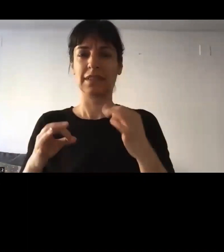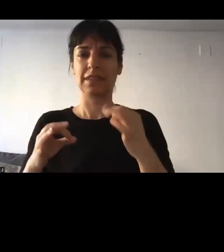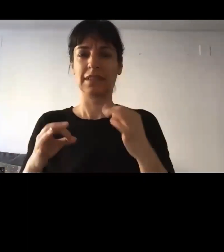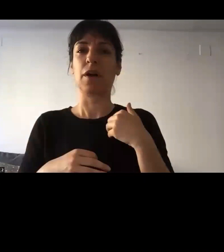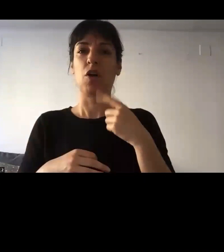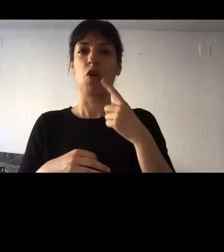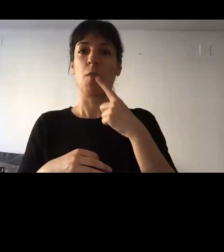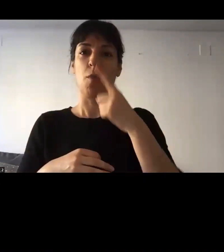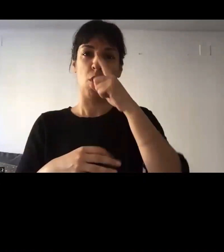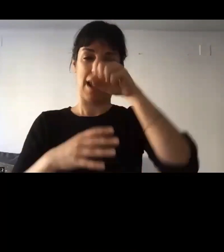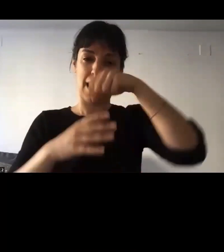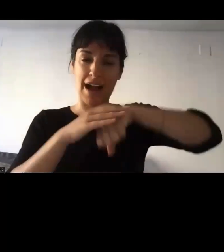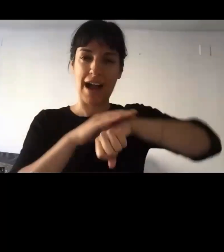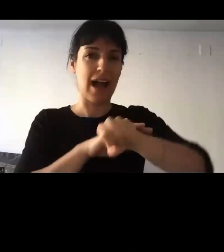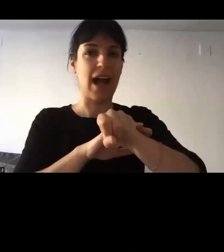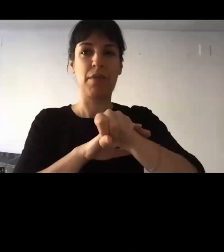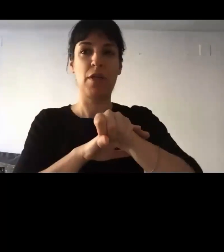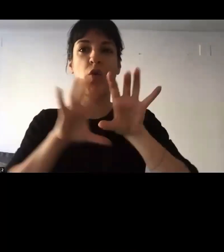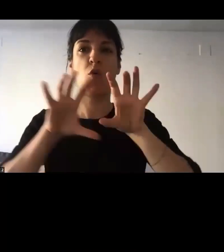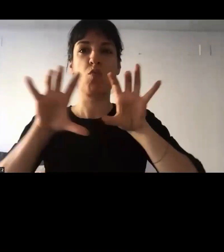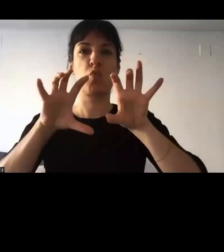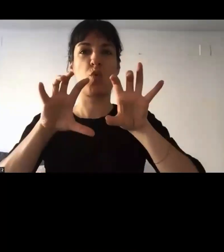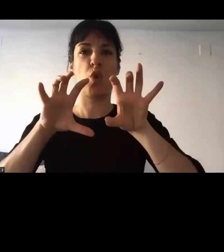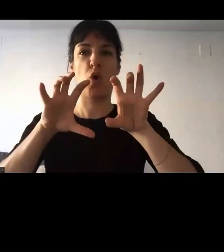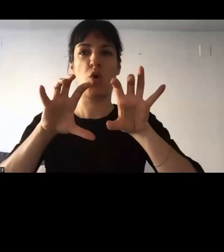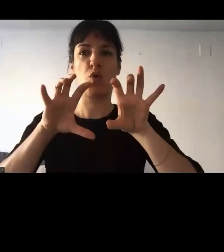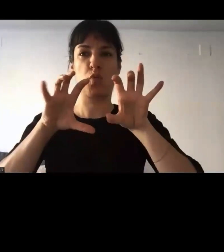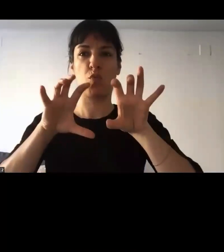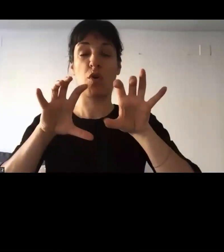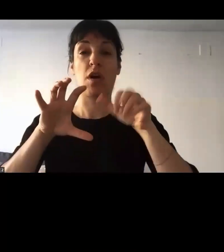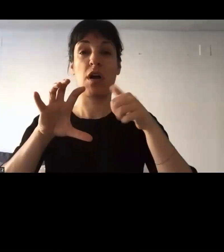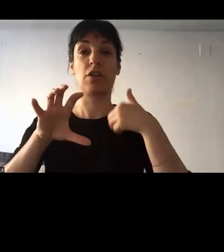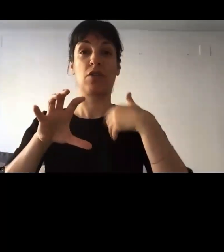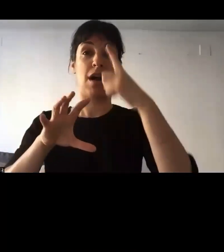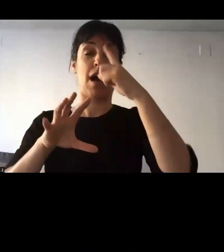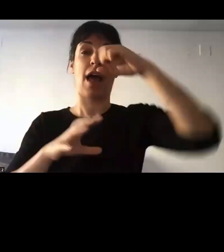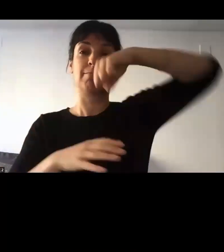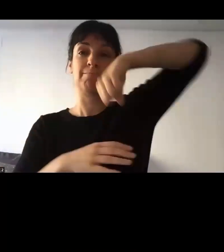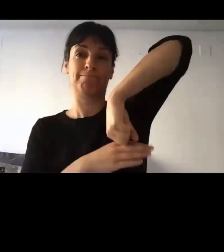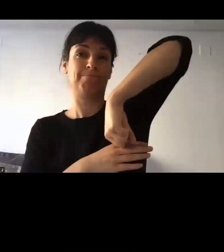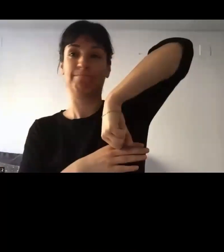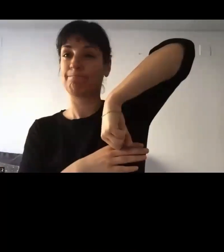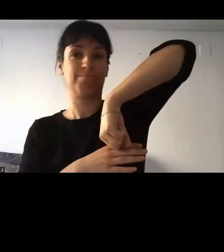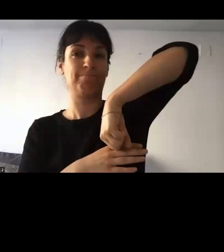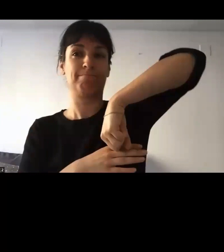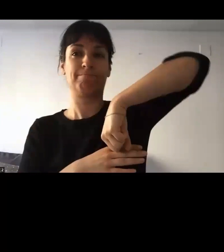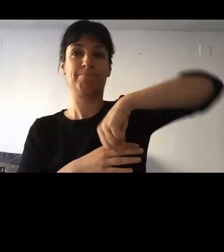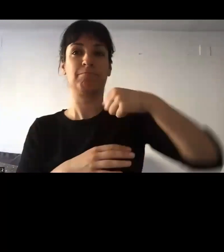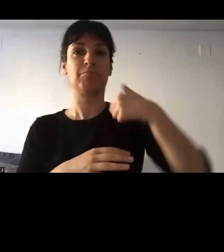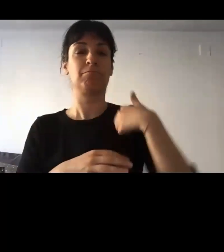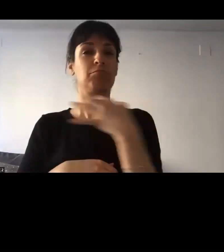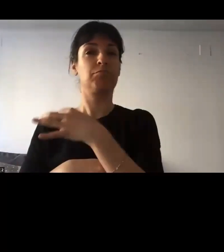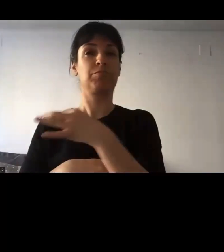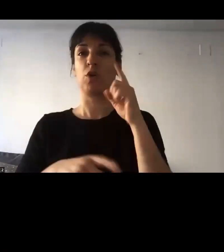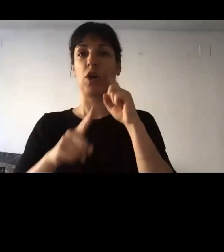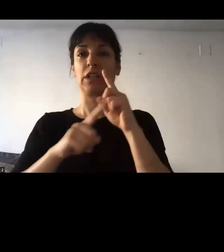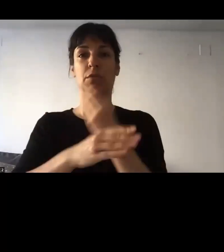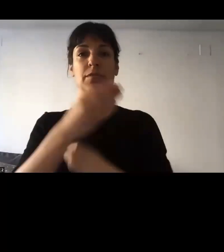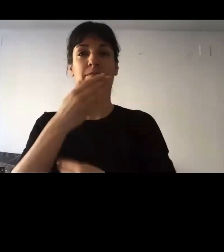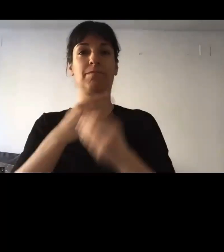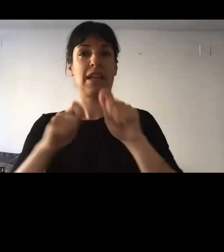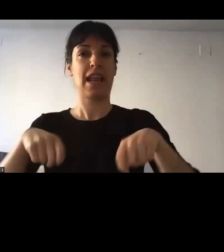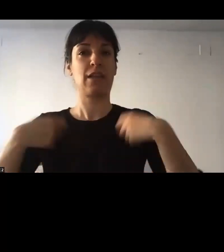porque yo no me coloqué y la posición en mi caso no era la correcta para tener un parto natural, por lo